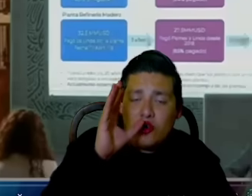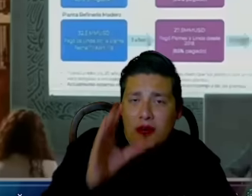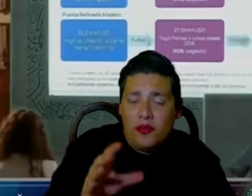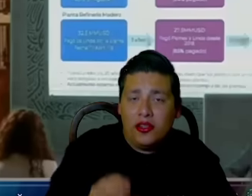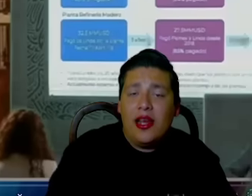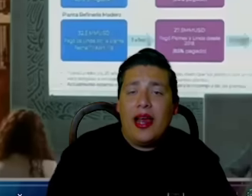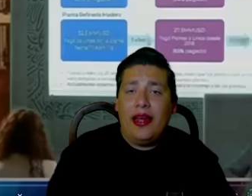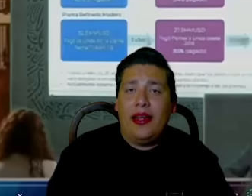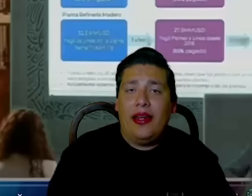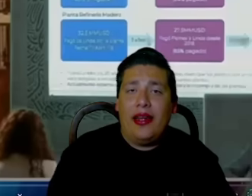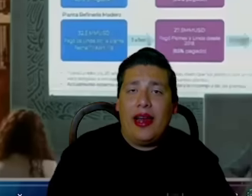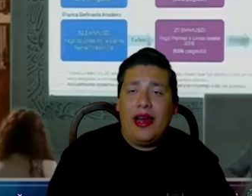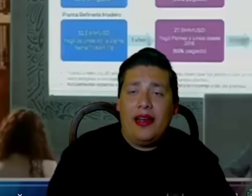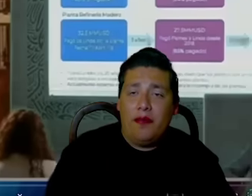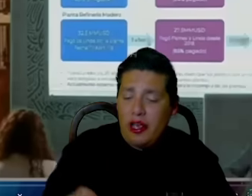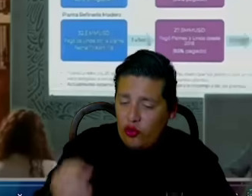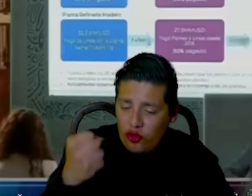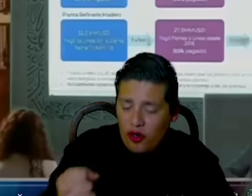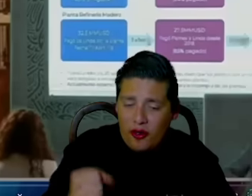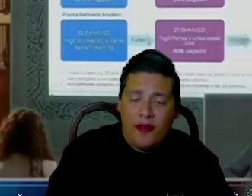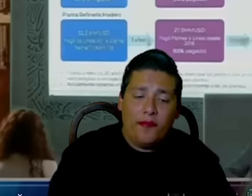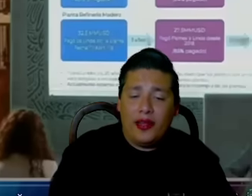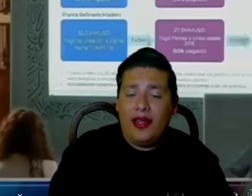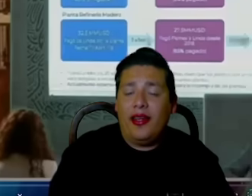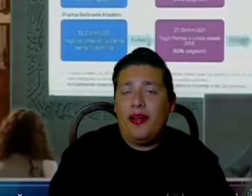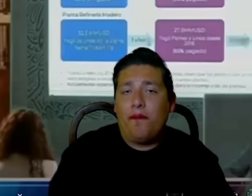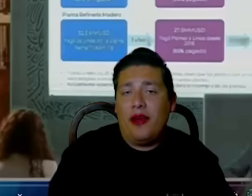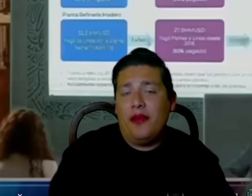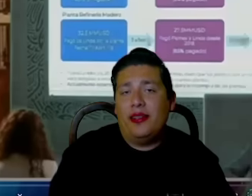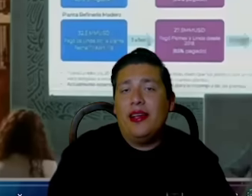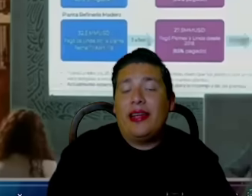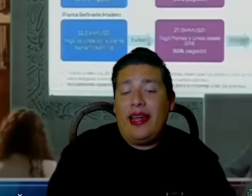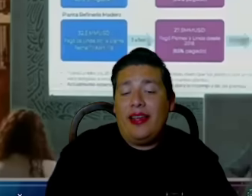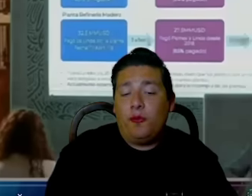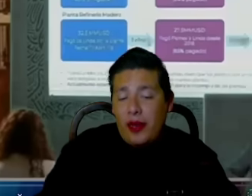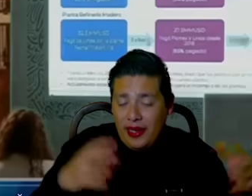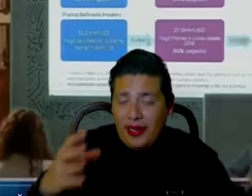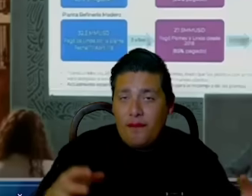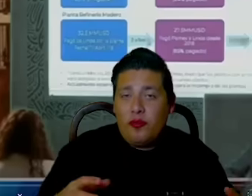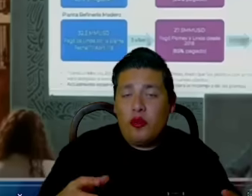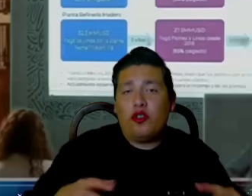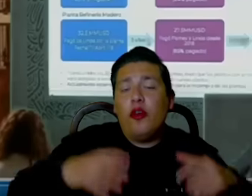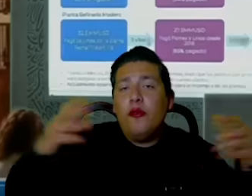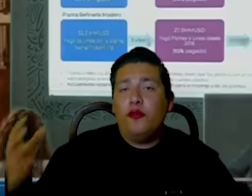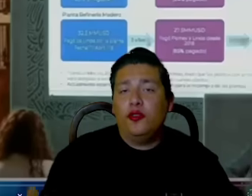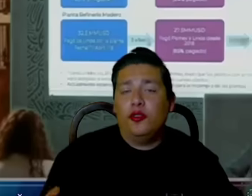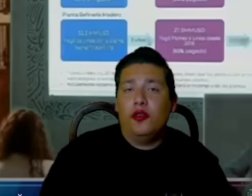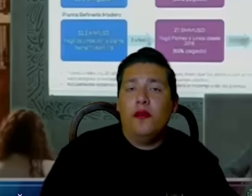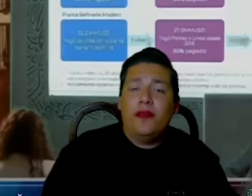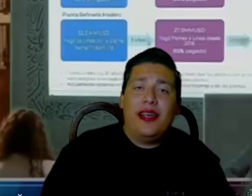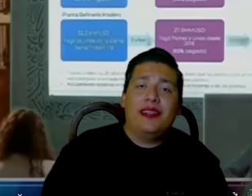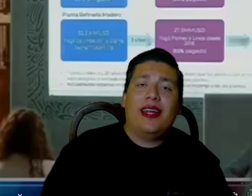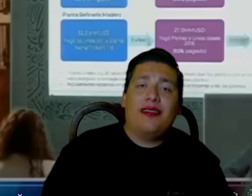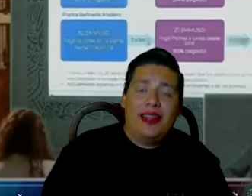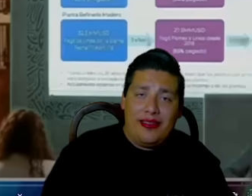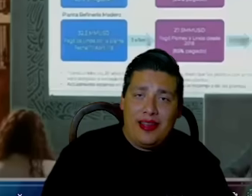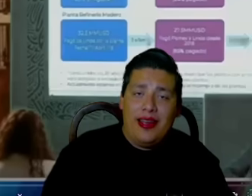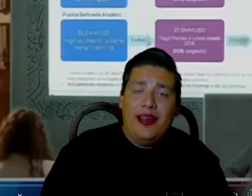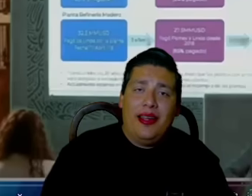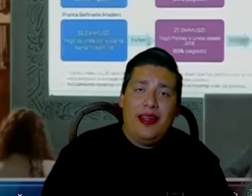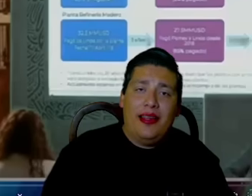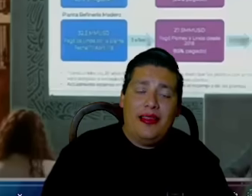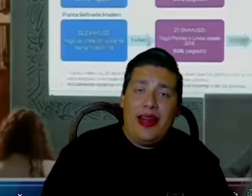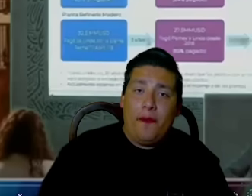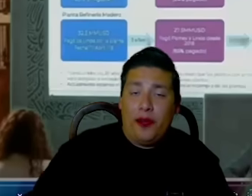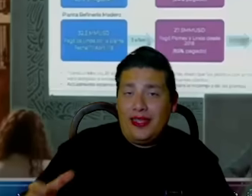nación. Pero escuchemos al machuchón de Pemex, que explica pues cómo funcionó esta